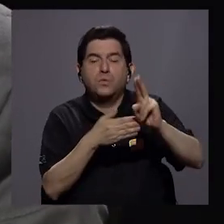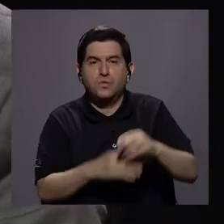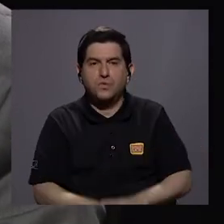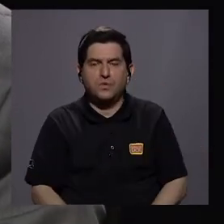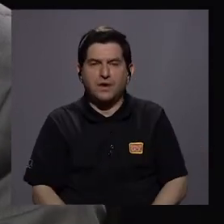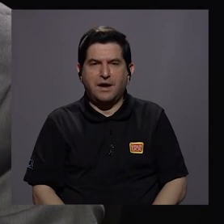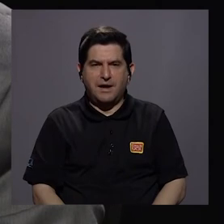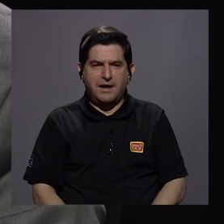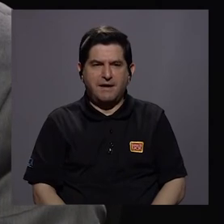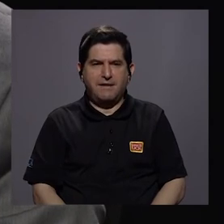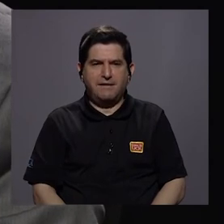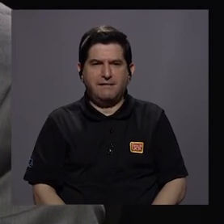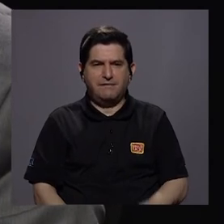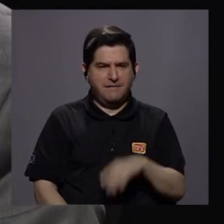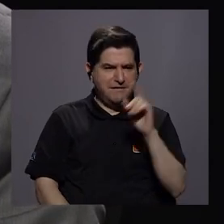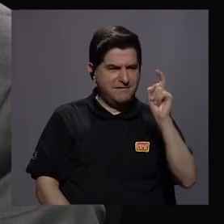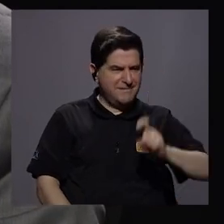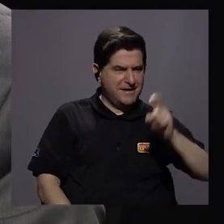que dirigir